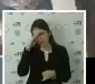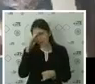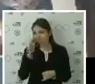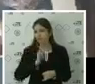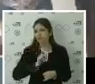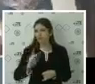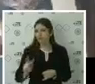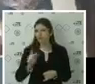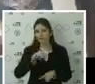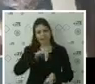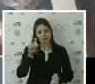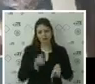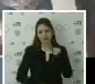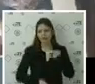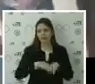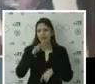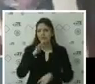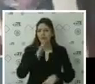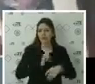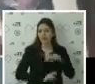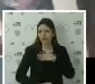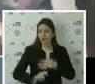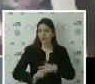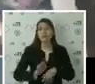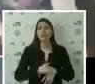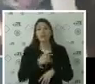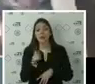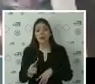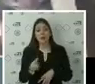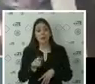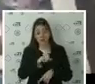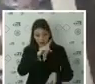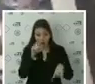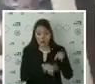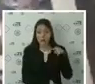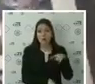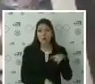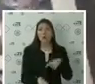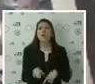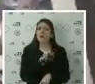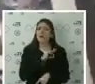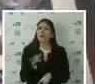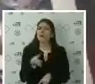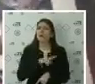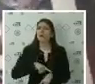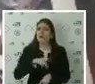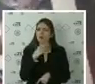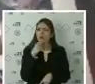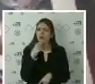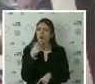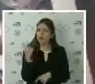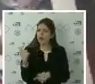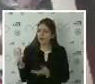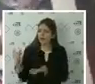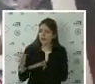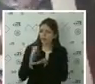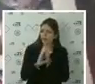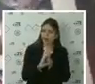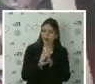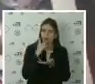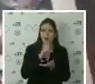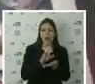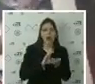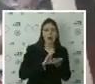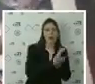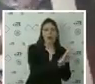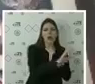corrupción, ya que si ese tipo de acciones se elimina, podríamos hacer uso de ese dinero para ayudar a los otros dos ámbitos,